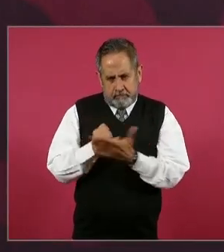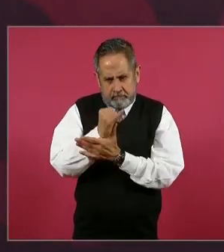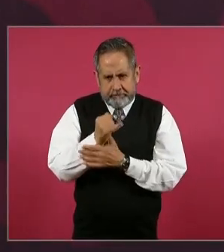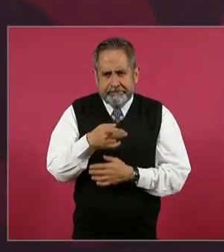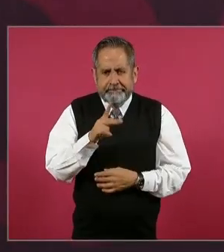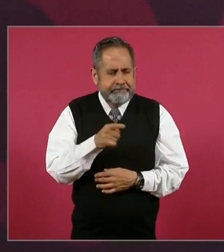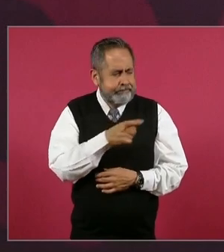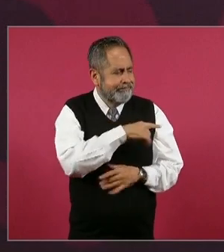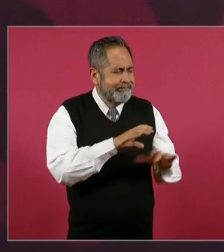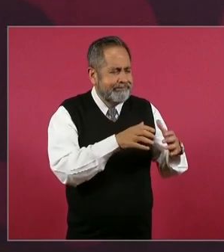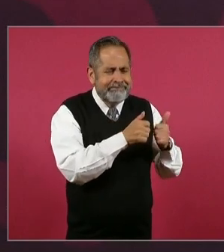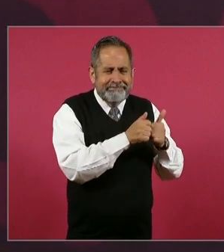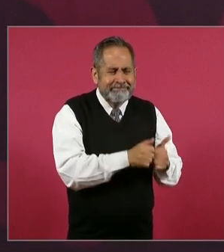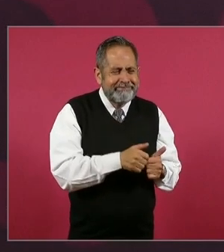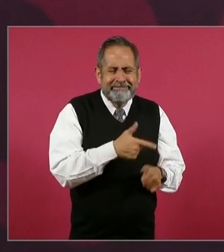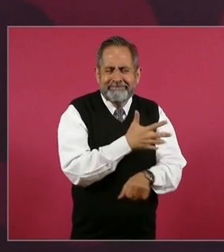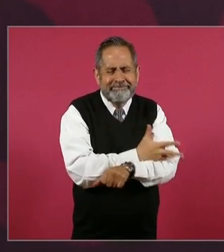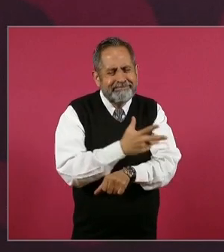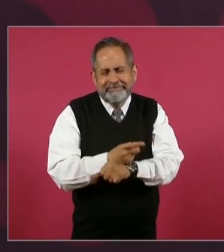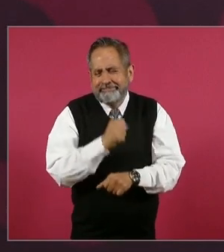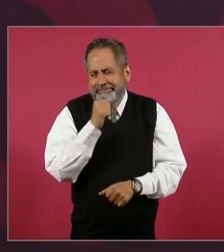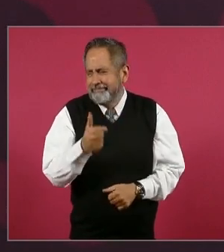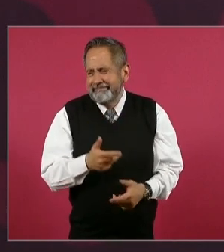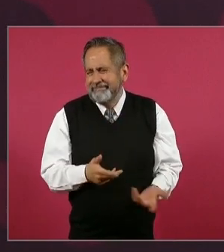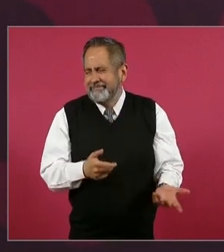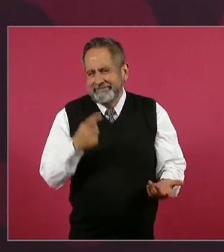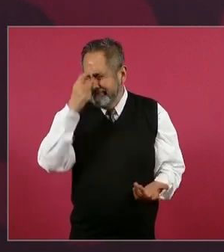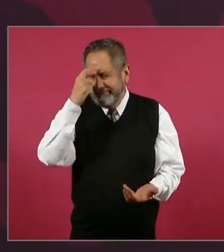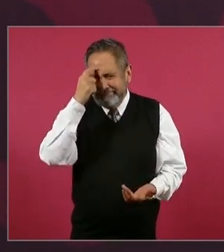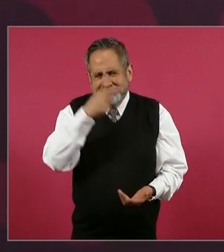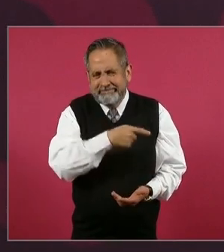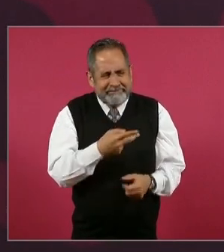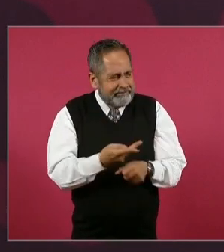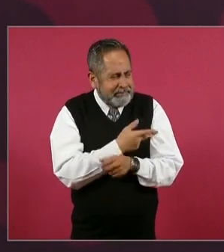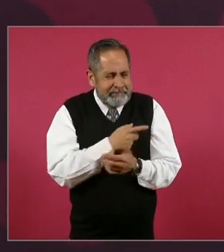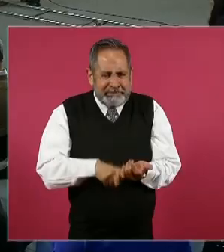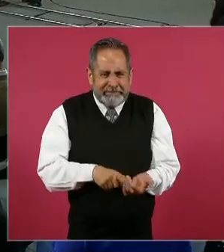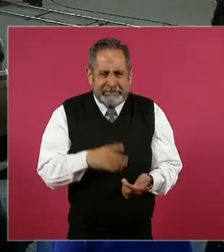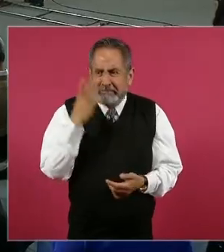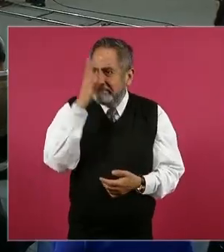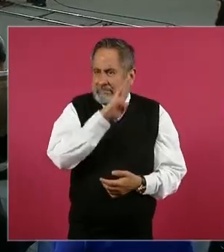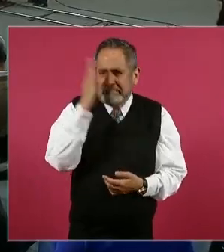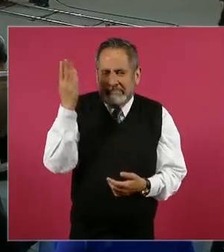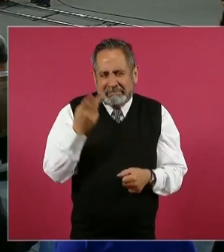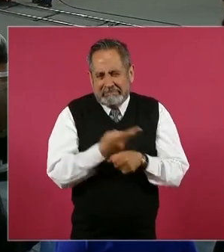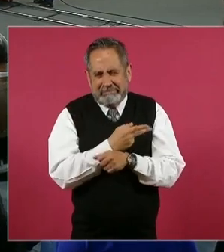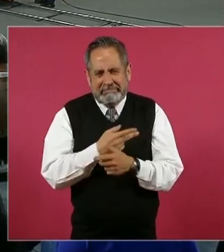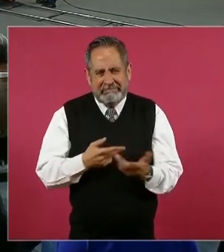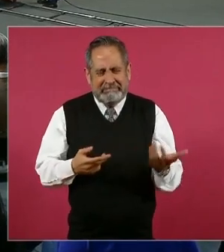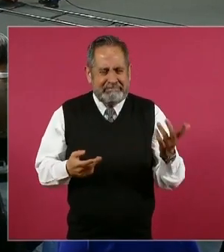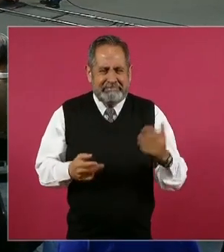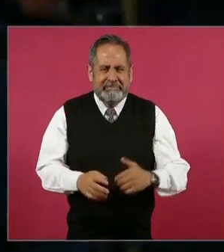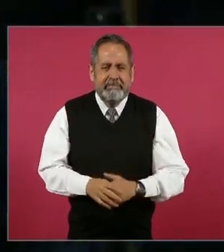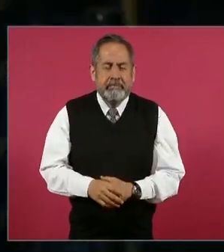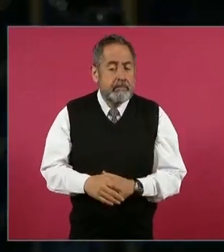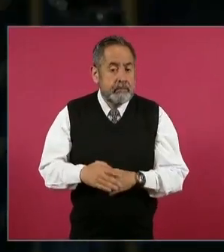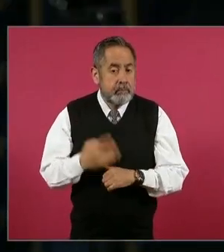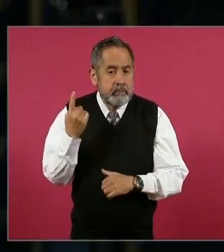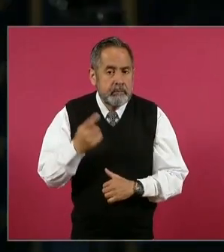el bloque conservador no sé qué les pasa